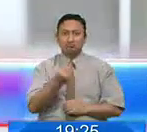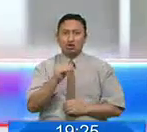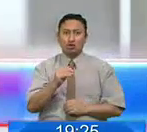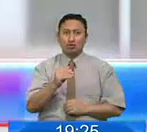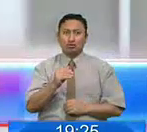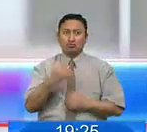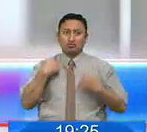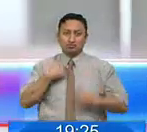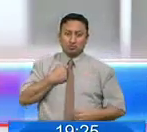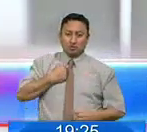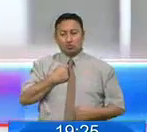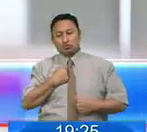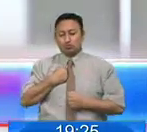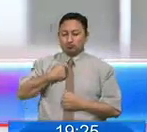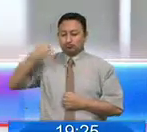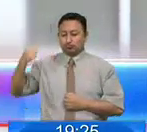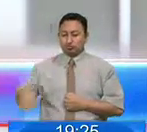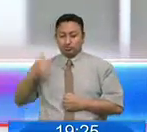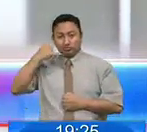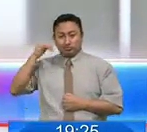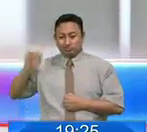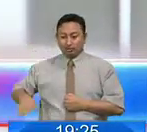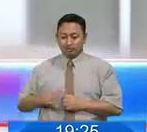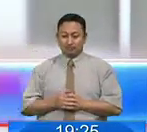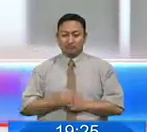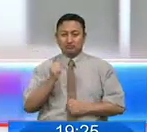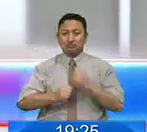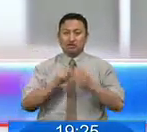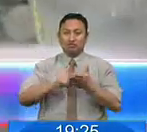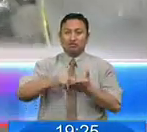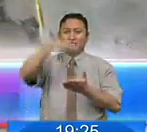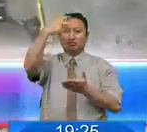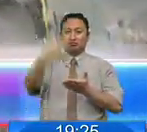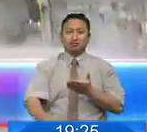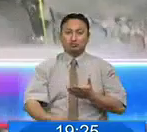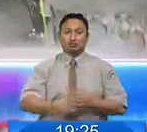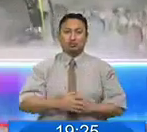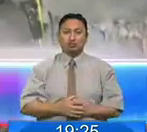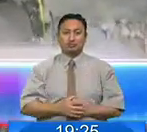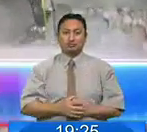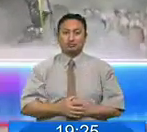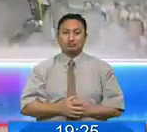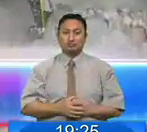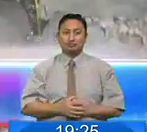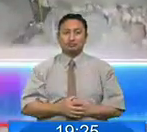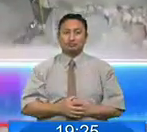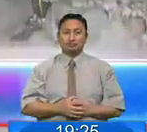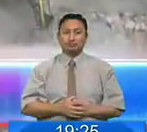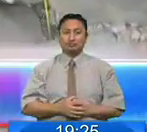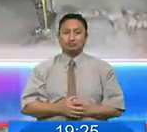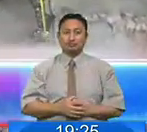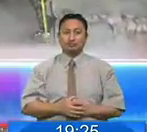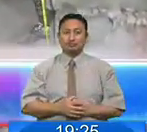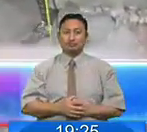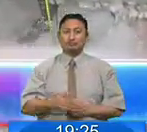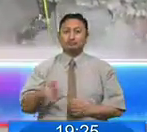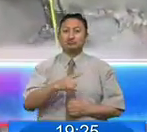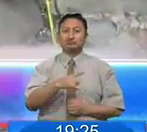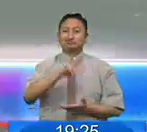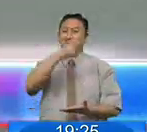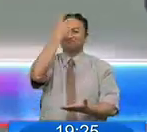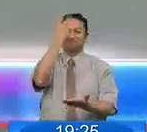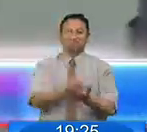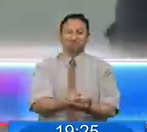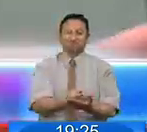despojó de la bolsa que cargaba y del celular y caminó directo al vacío el cuerpo quedó a escasos metros del agua en medio de las rocas